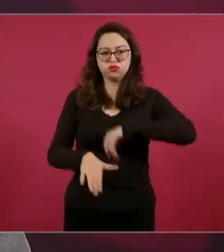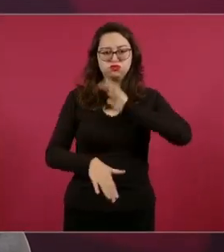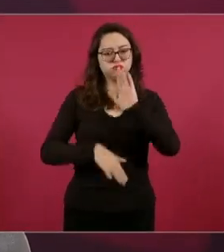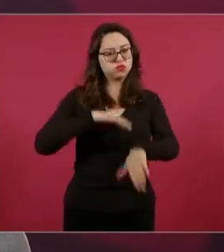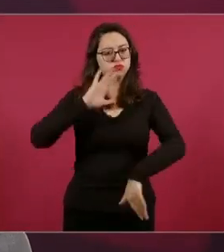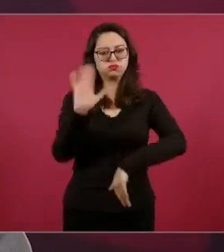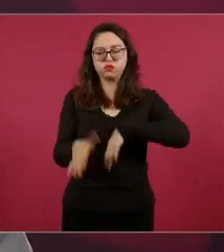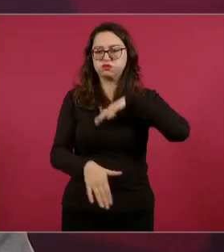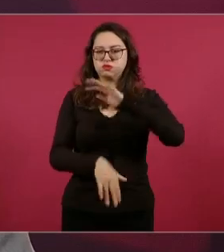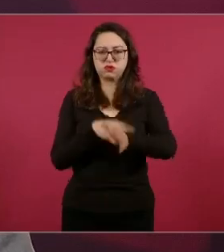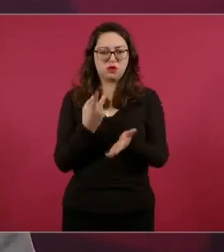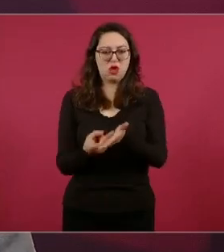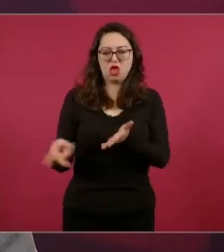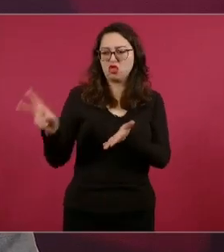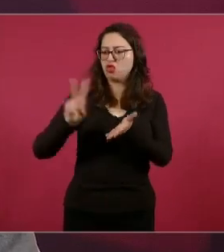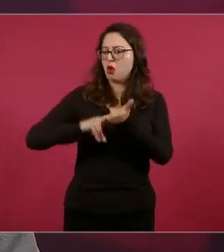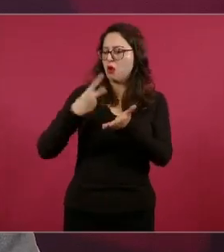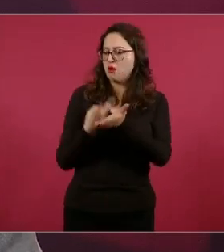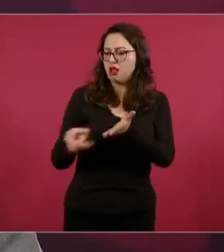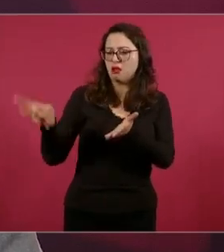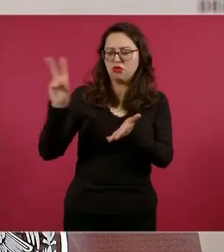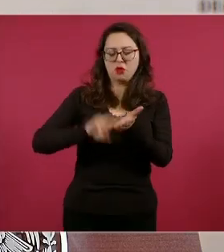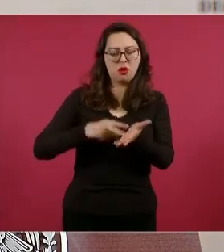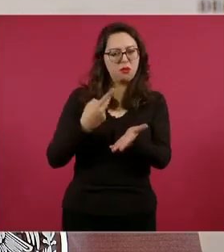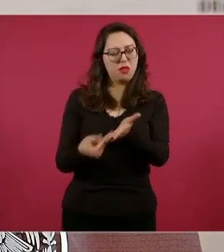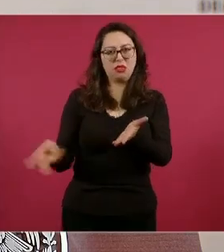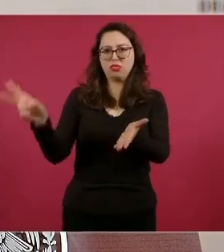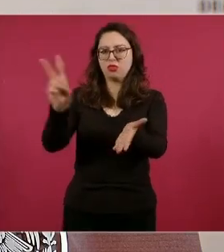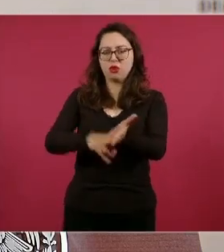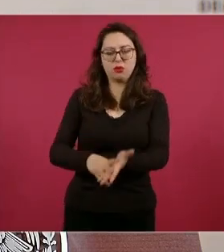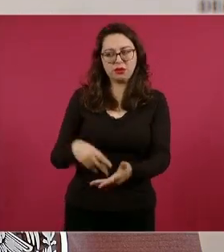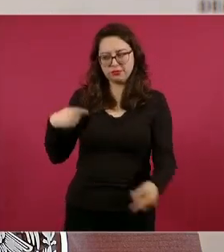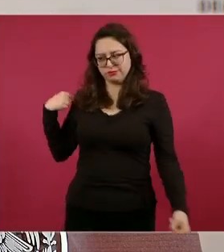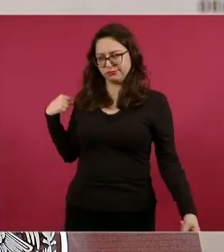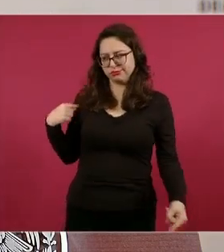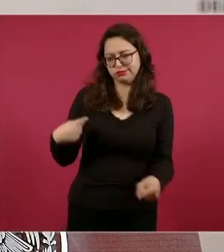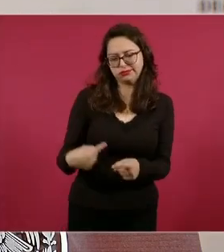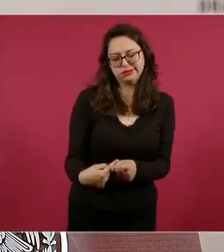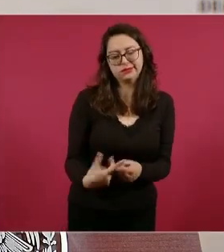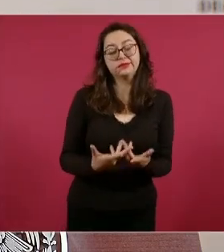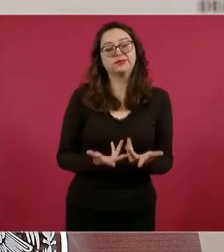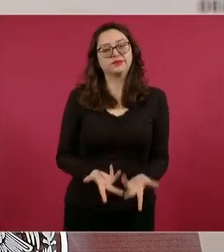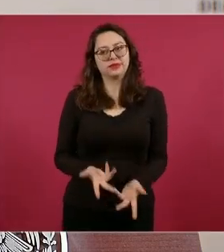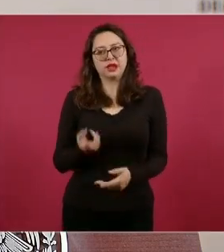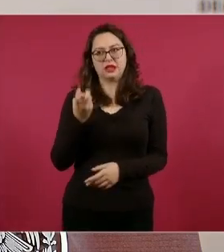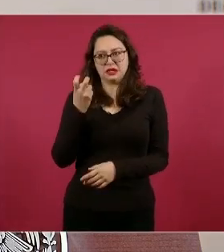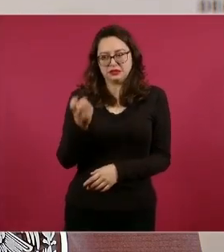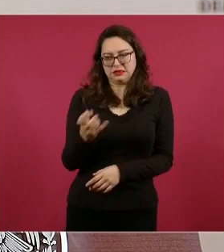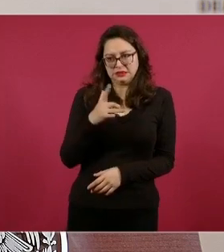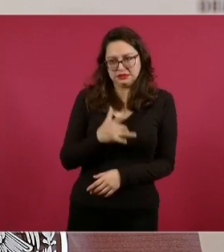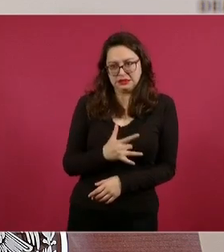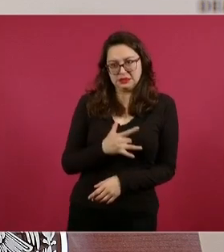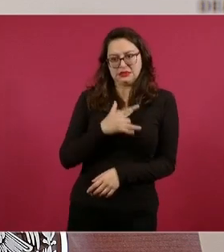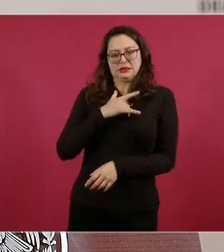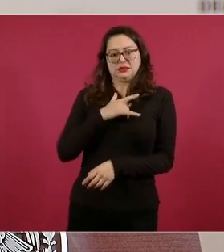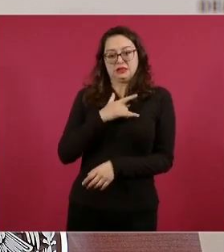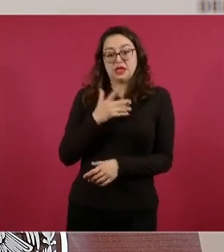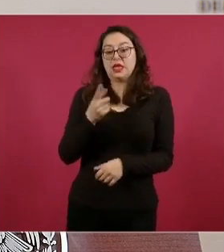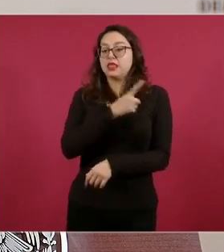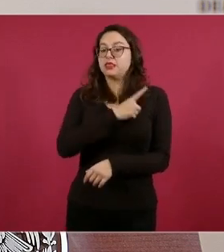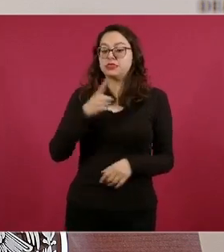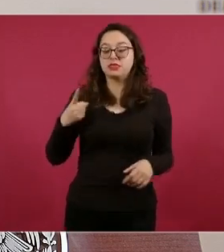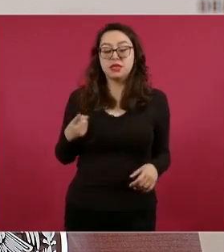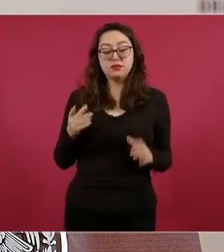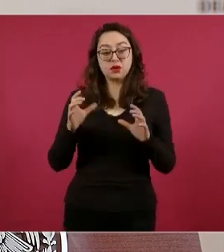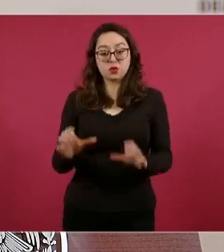denominadas precursores químicos. Por ello, lo relevante, lo estratégico de esta iniciativa es que pone foco en el control de